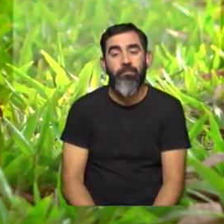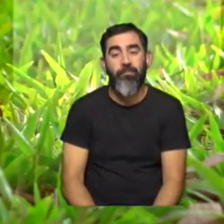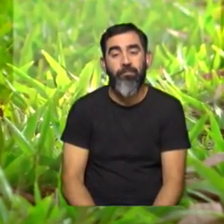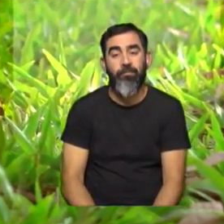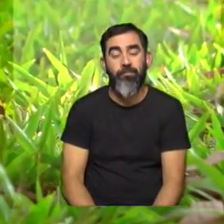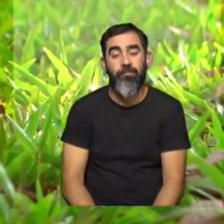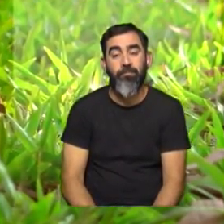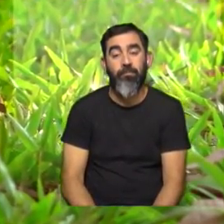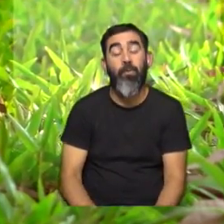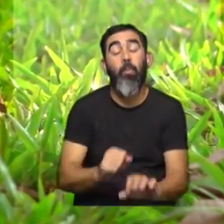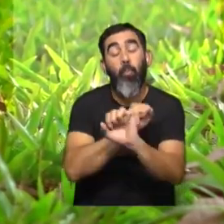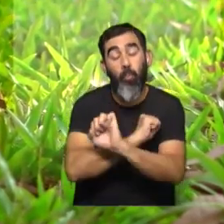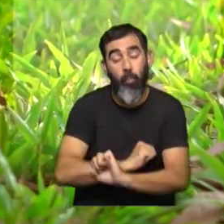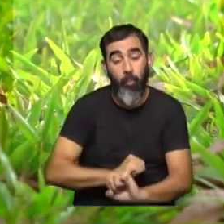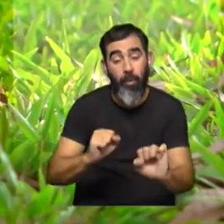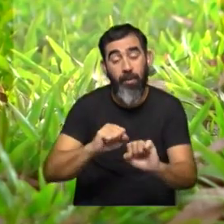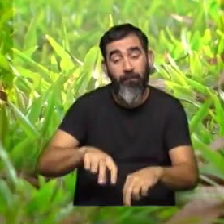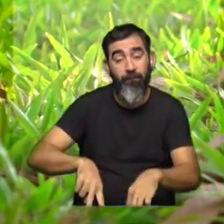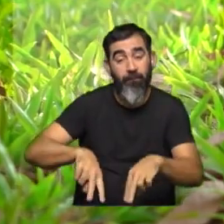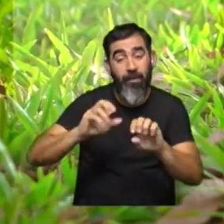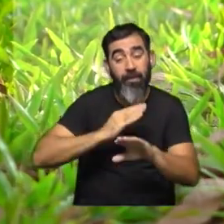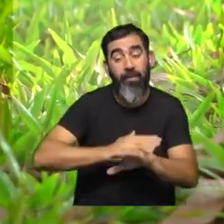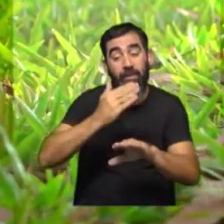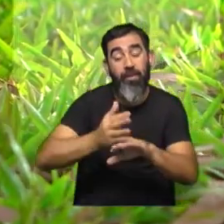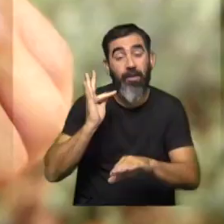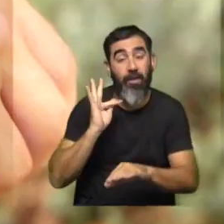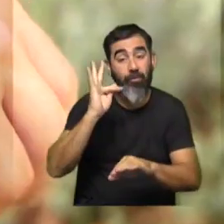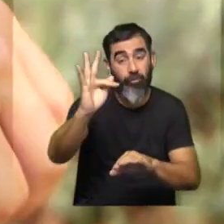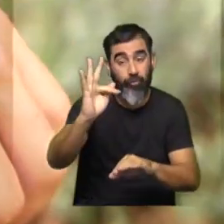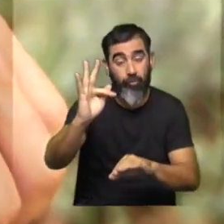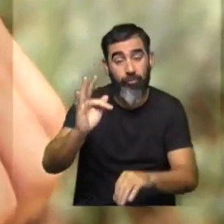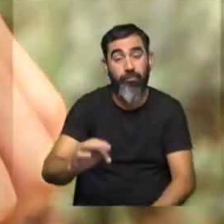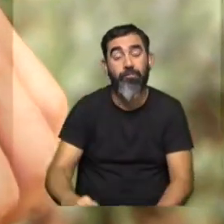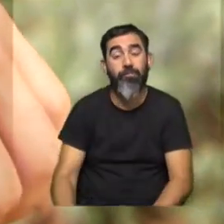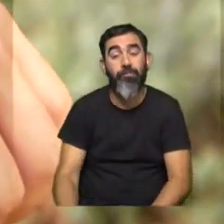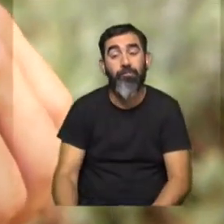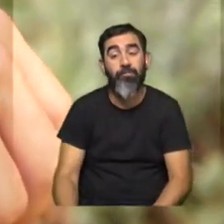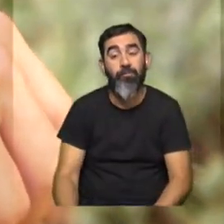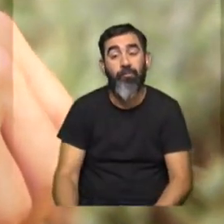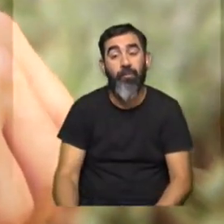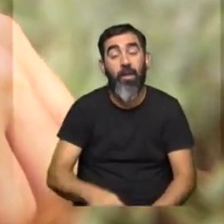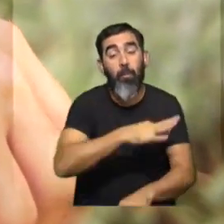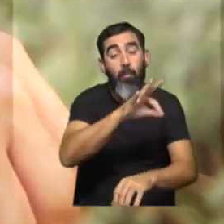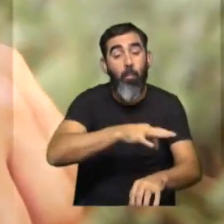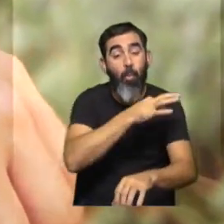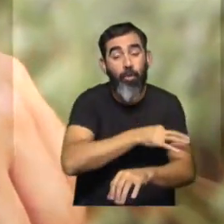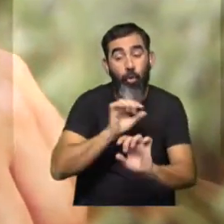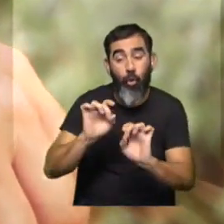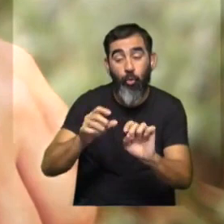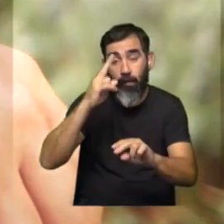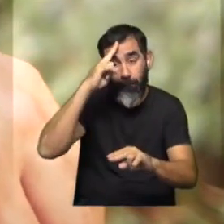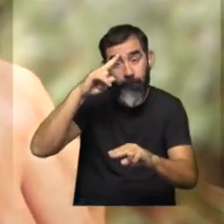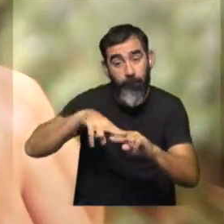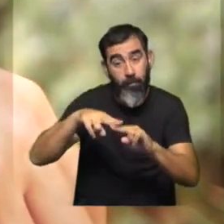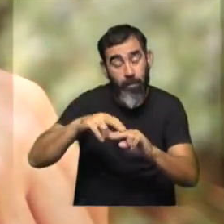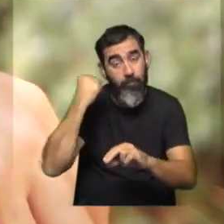El impacto que puede tener esta investigación, obviamente en el mosquito, que es un vector de enfermedades muy